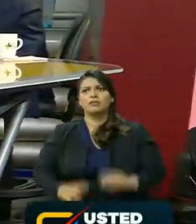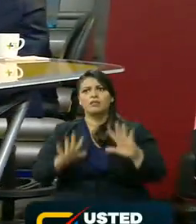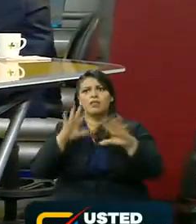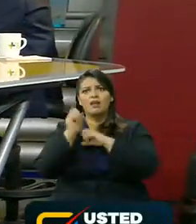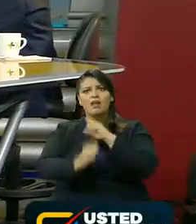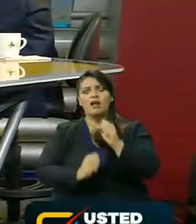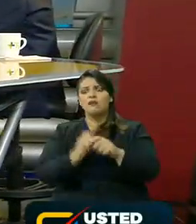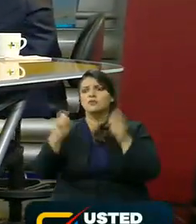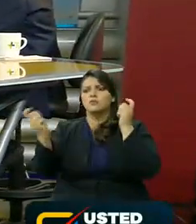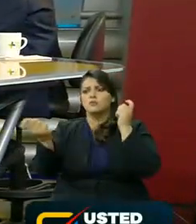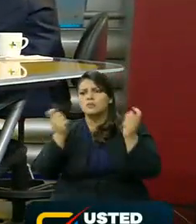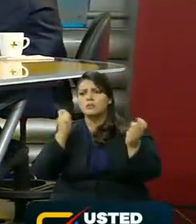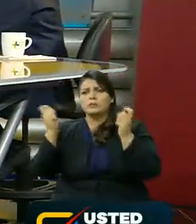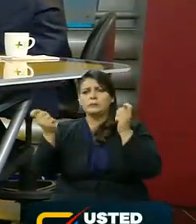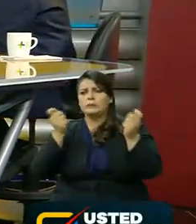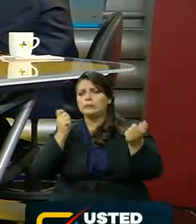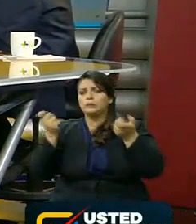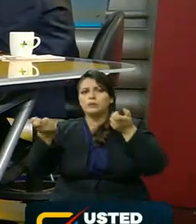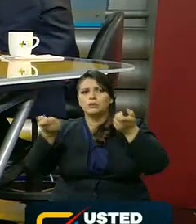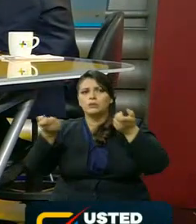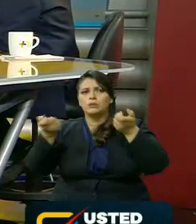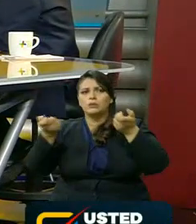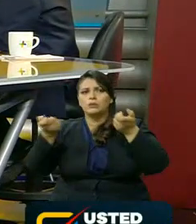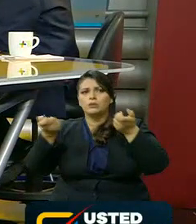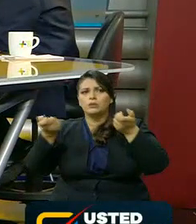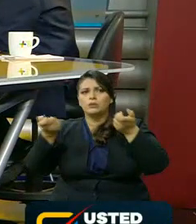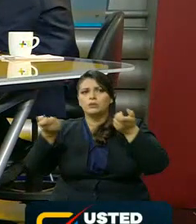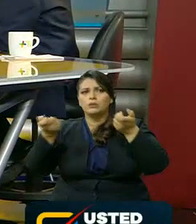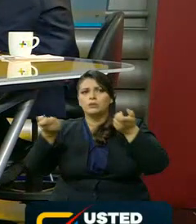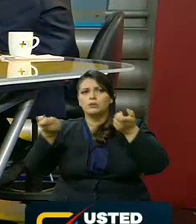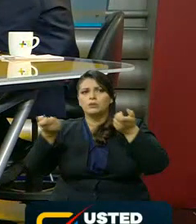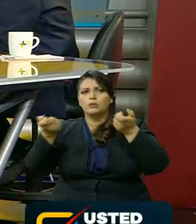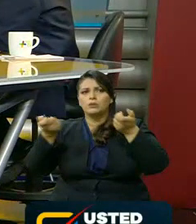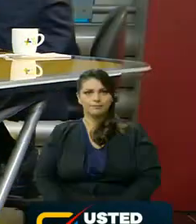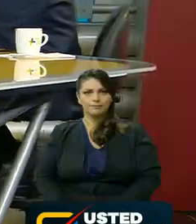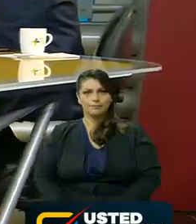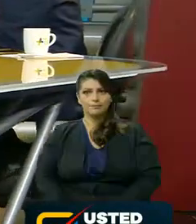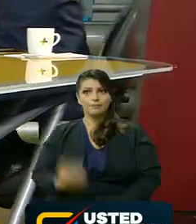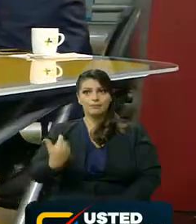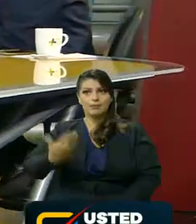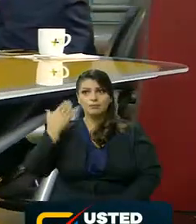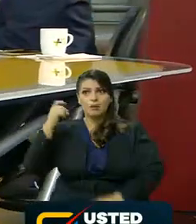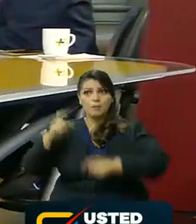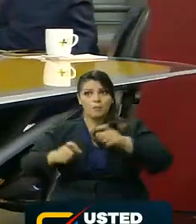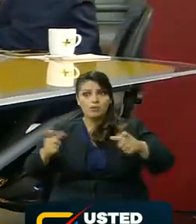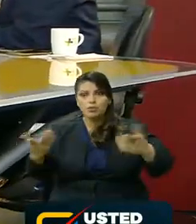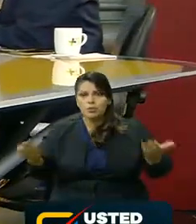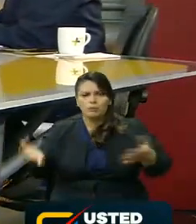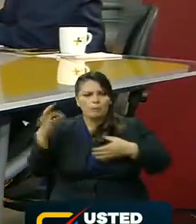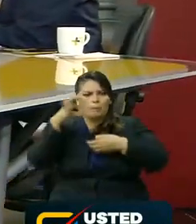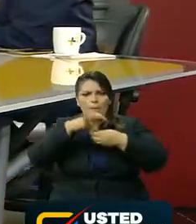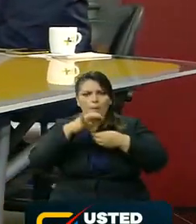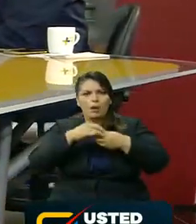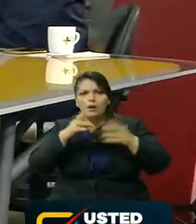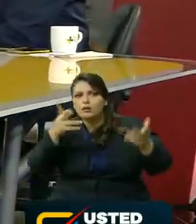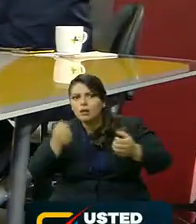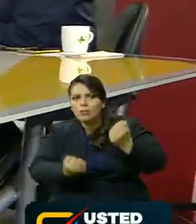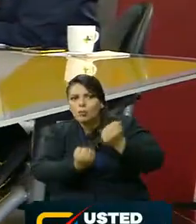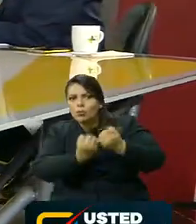no participó en las elecciones cuando eligió al señor Correa. Entonces hay que tomar en consideración todos estos aspectos. La dinámica de la